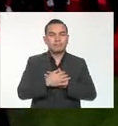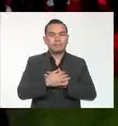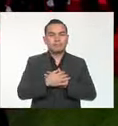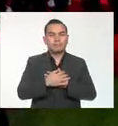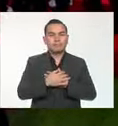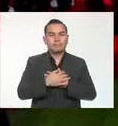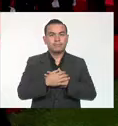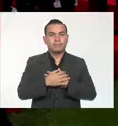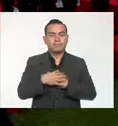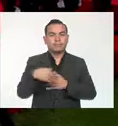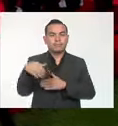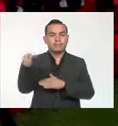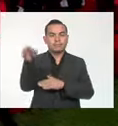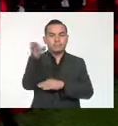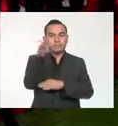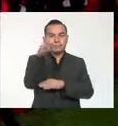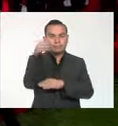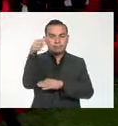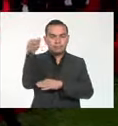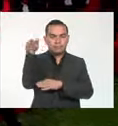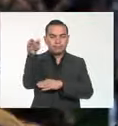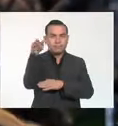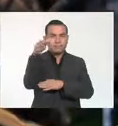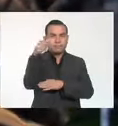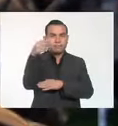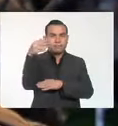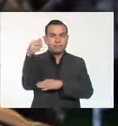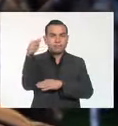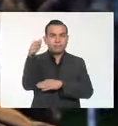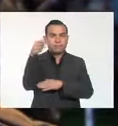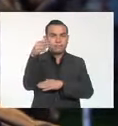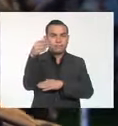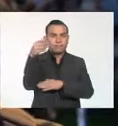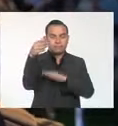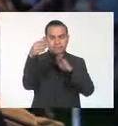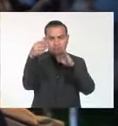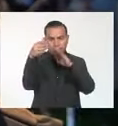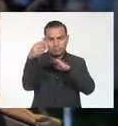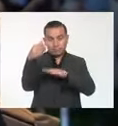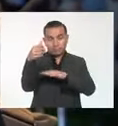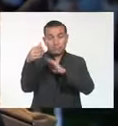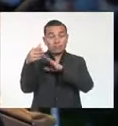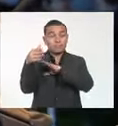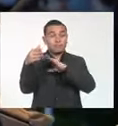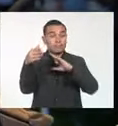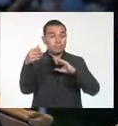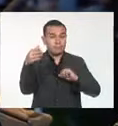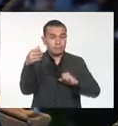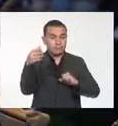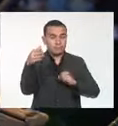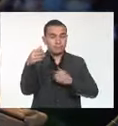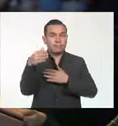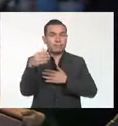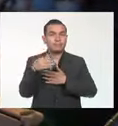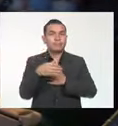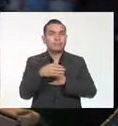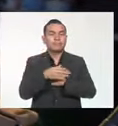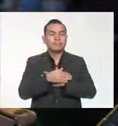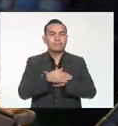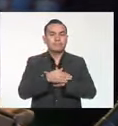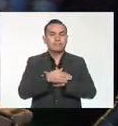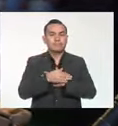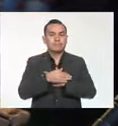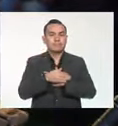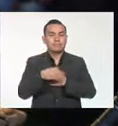llevan hacia Dios. Bandera de la patria. Bandera de la patria. Símbolo sagrado del Salvador.